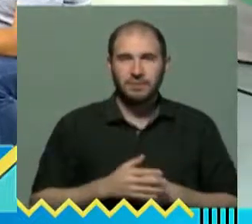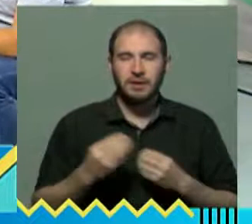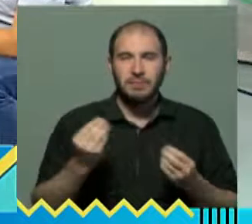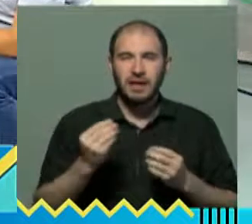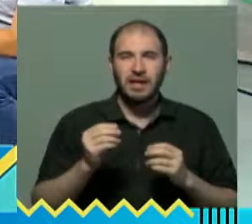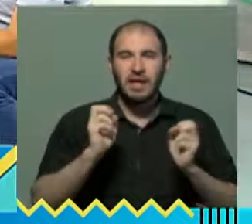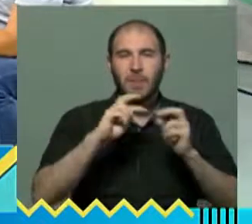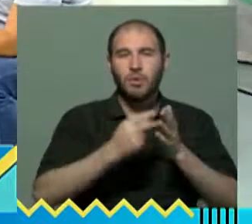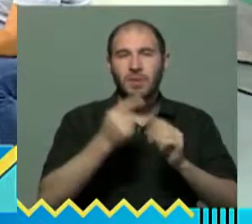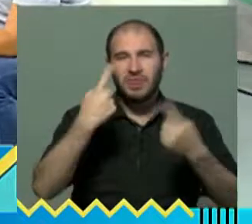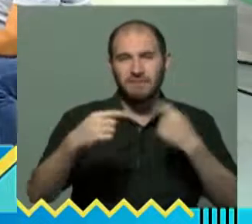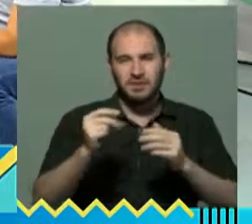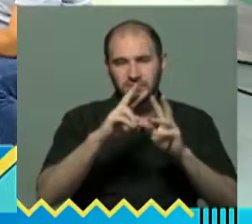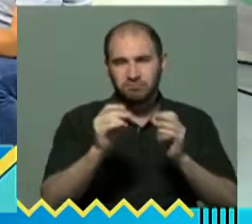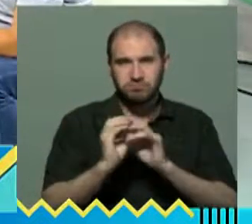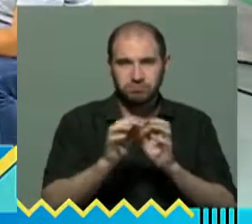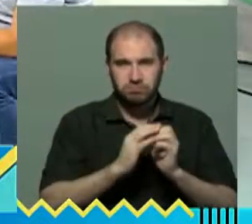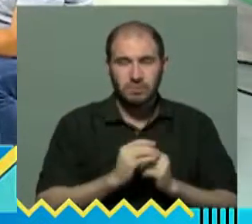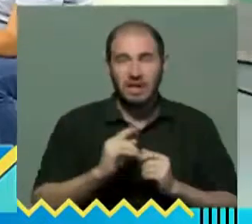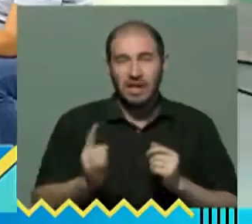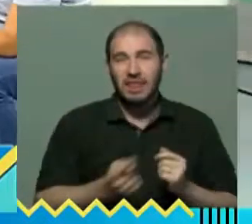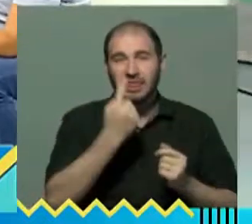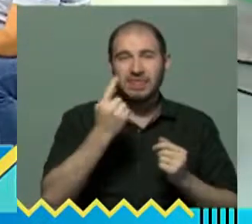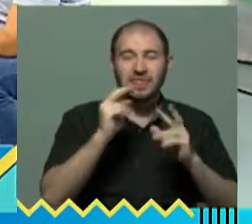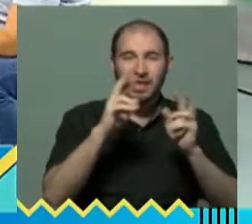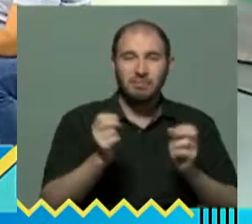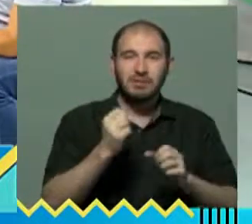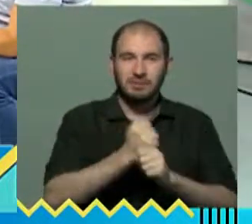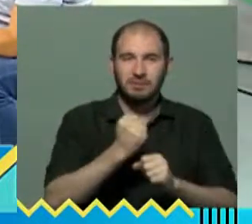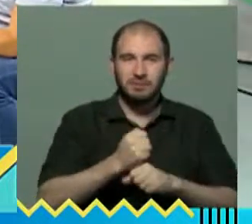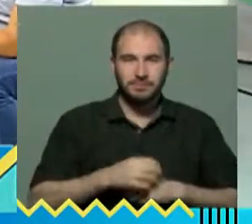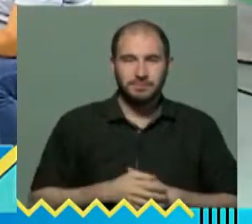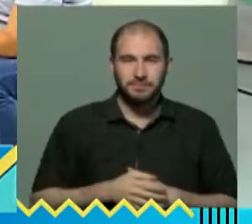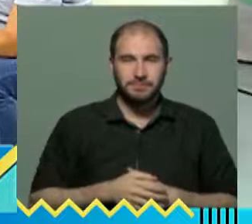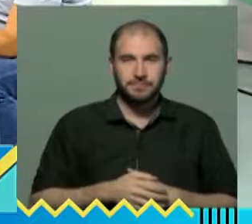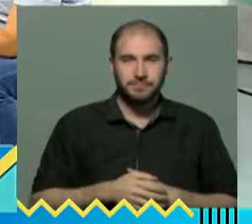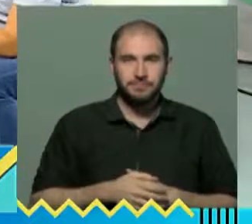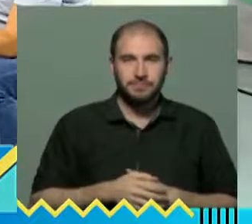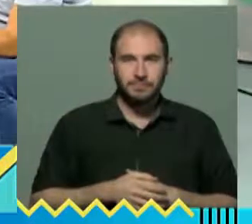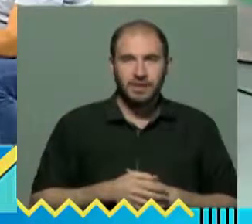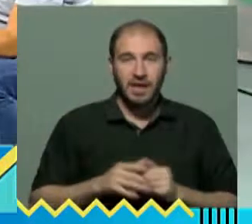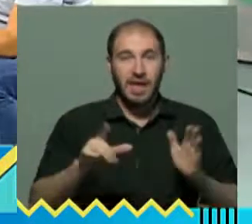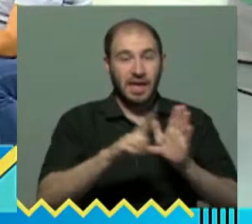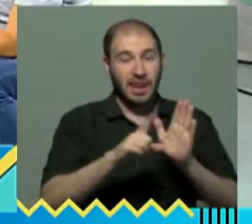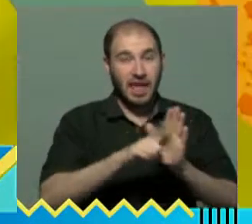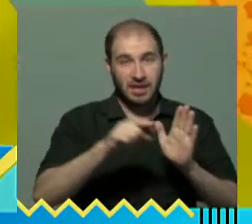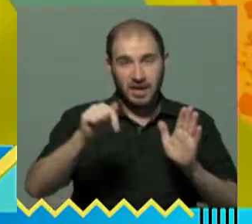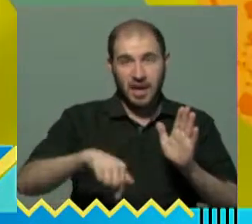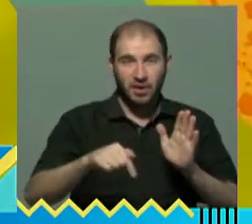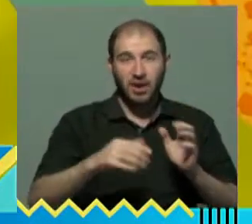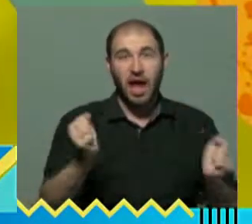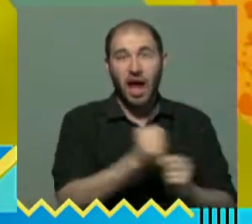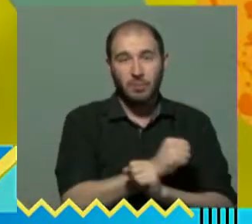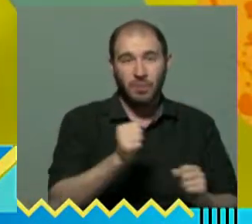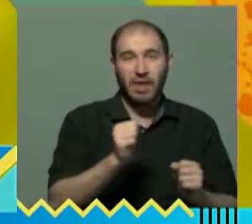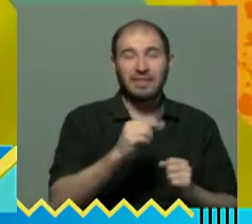tratar distintas problemáticas que viven los jóvenes, una de ellas el tema del empleo. Esa ley hoy en día tiene media